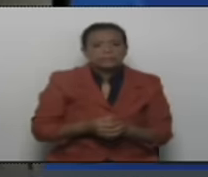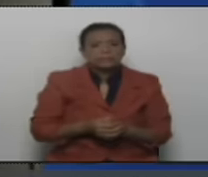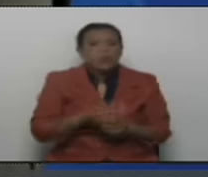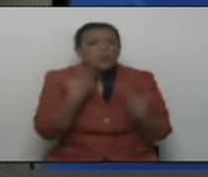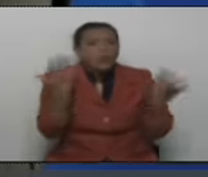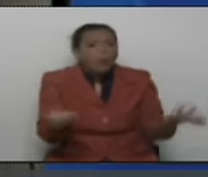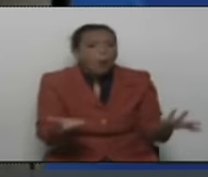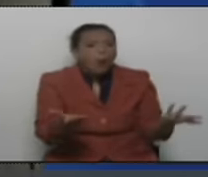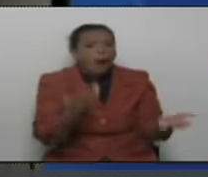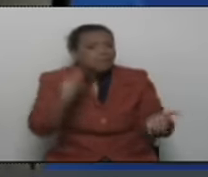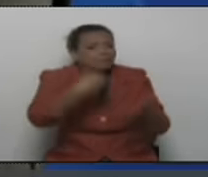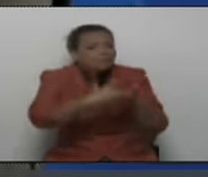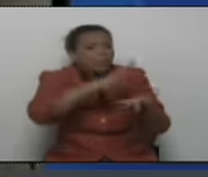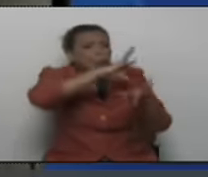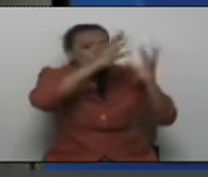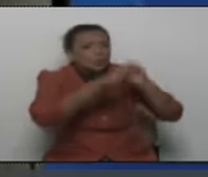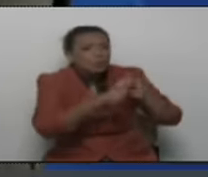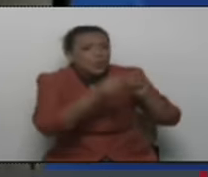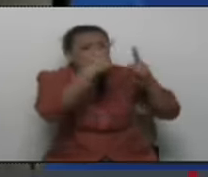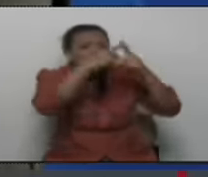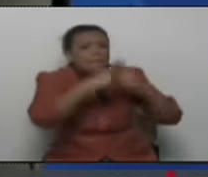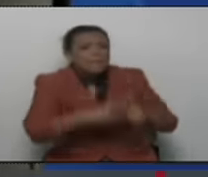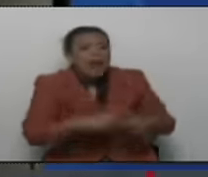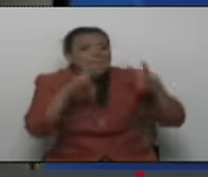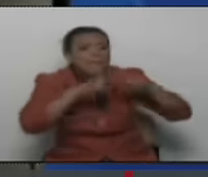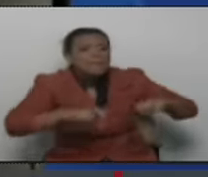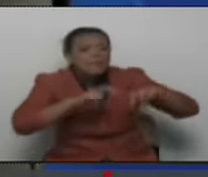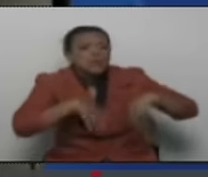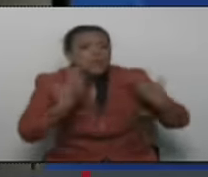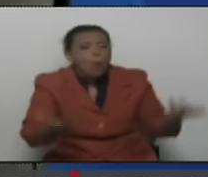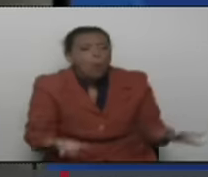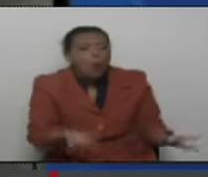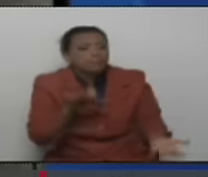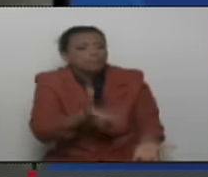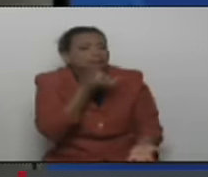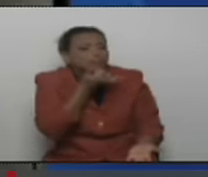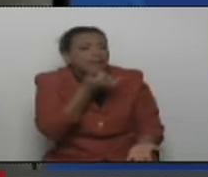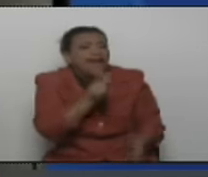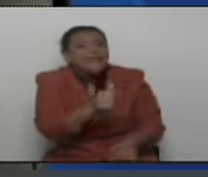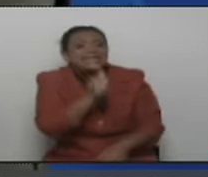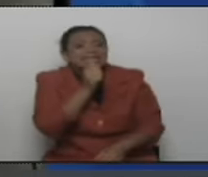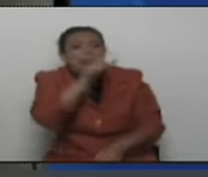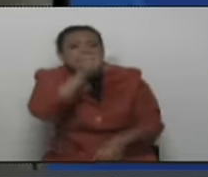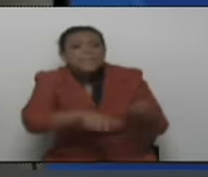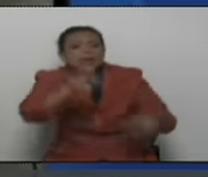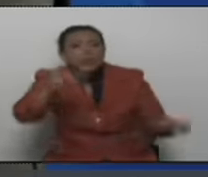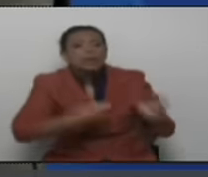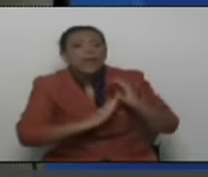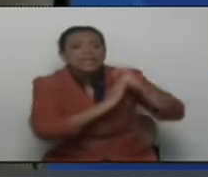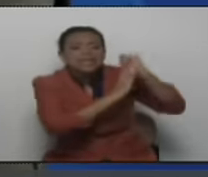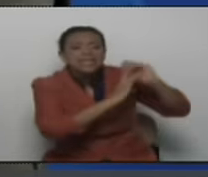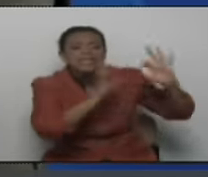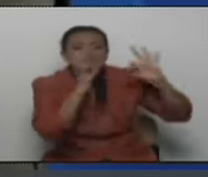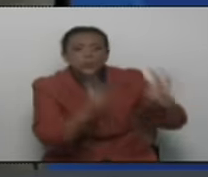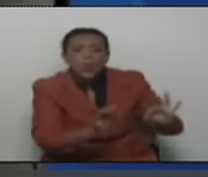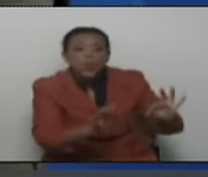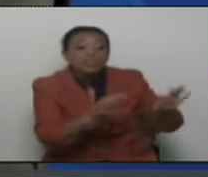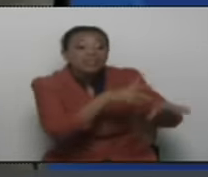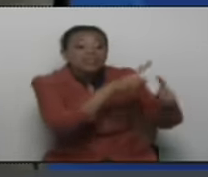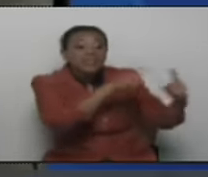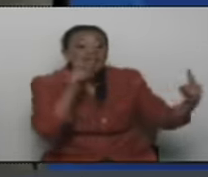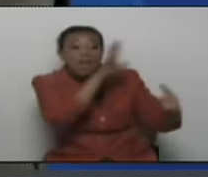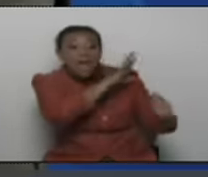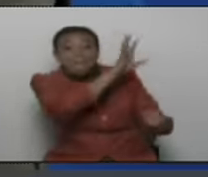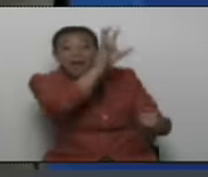¿cuál es la hipótesis principal que maneja la investigación? ¿Quién dirige esto? ¿Desde dónde se